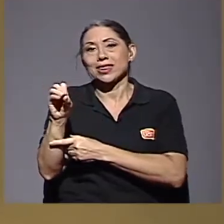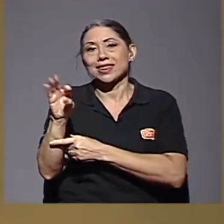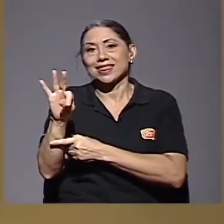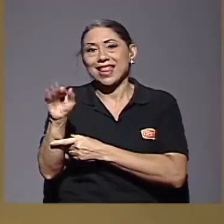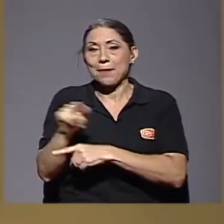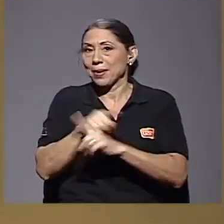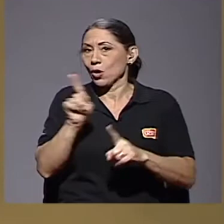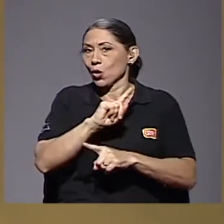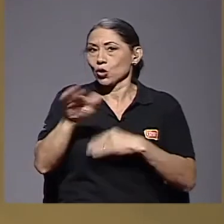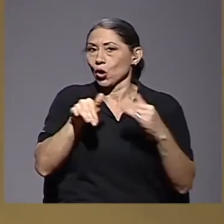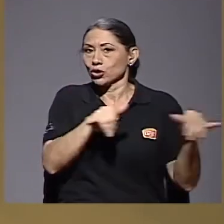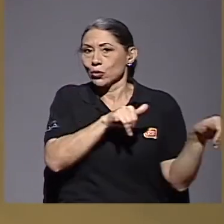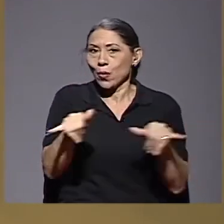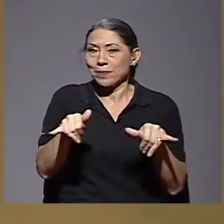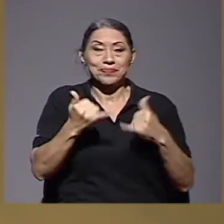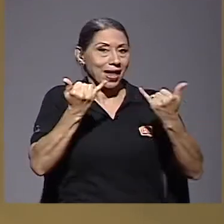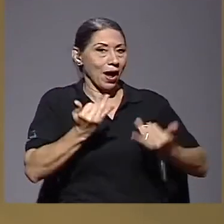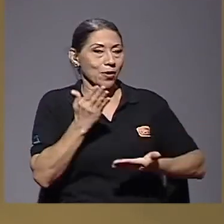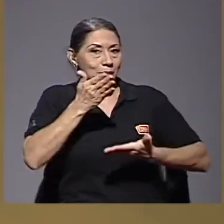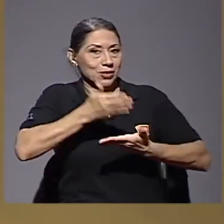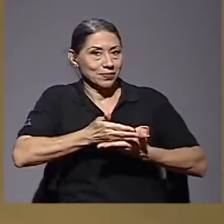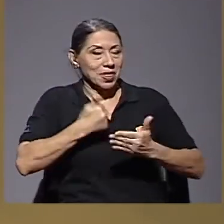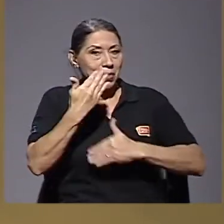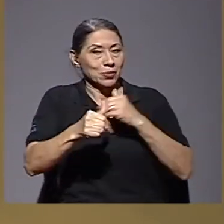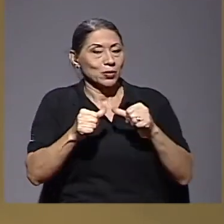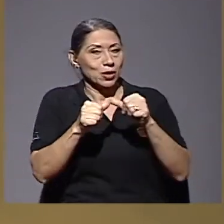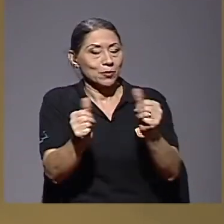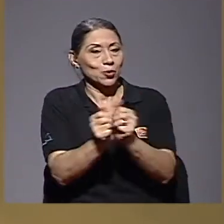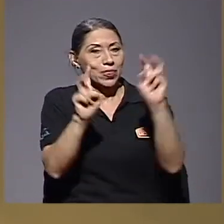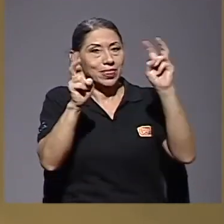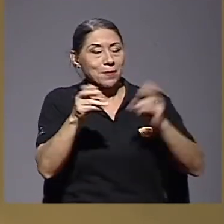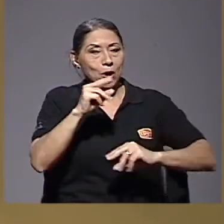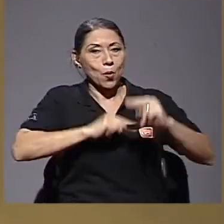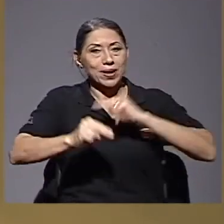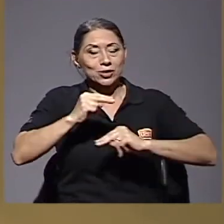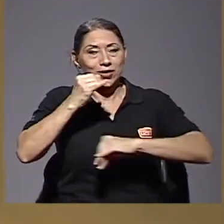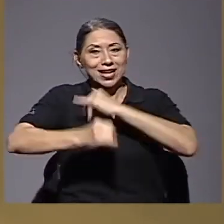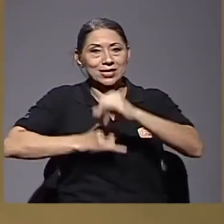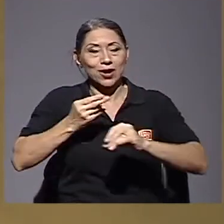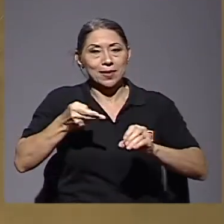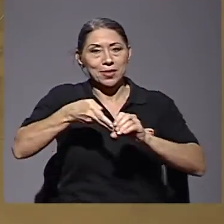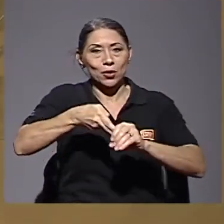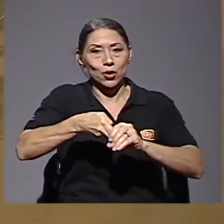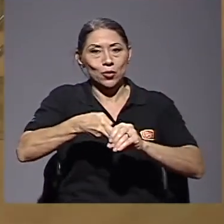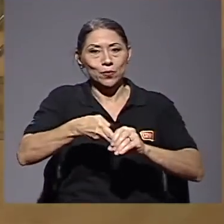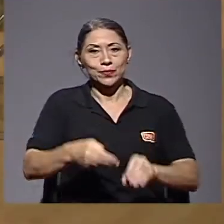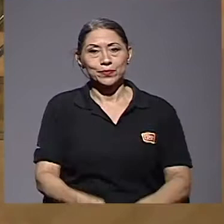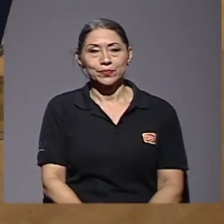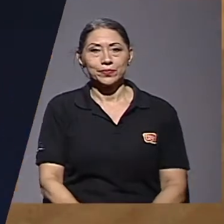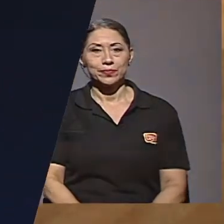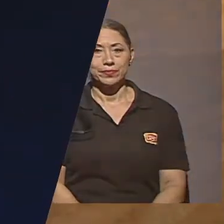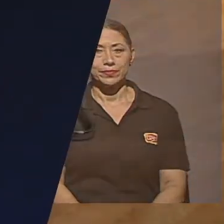y volvemos con este tema relacionado con el comercio internacional del petróleo.